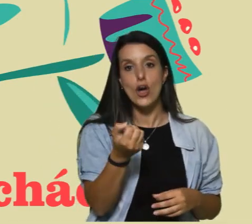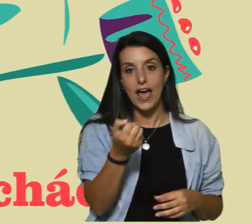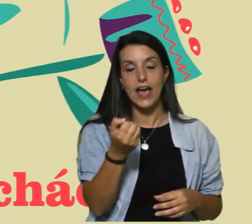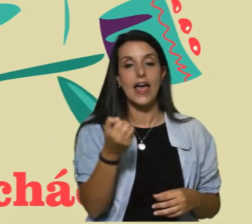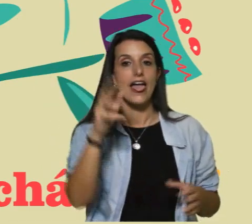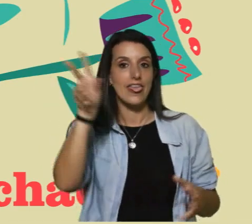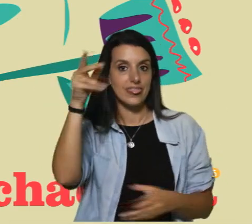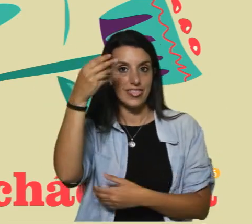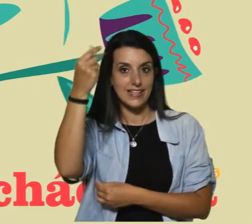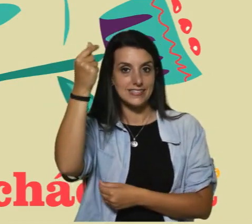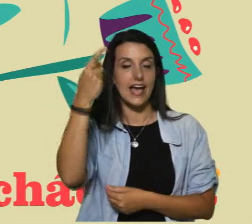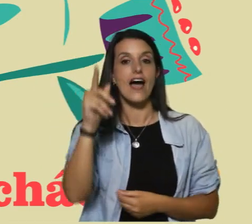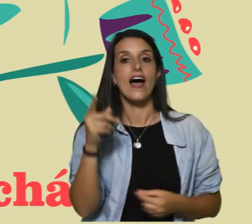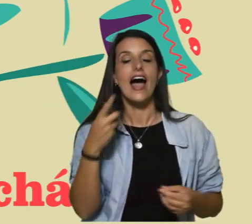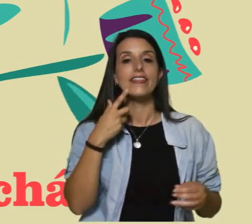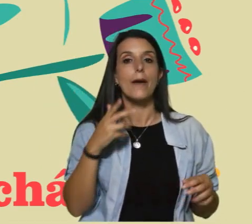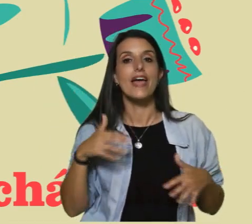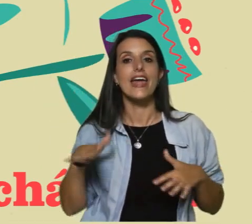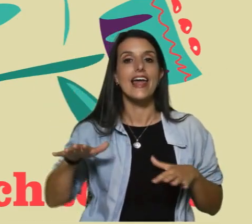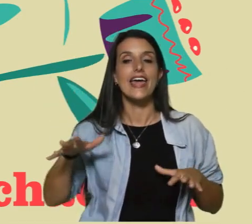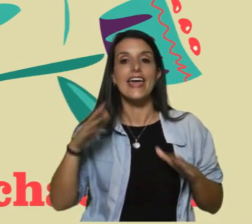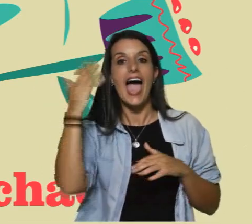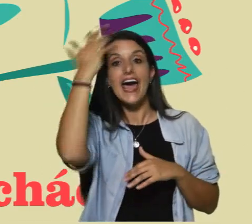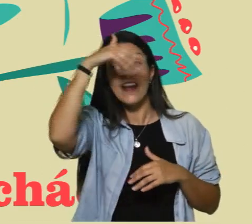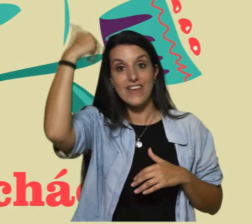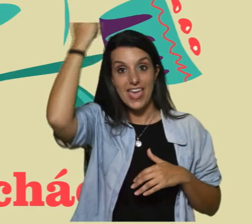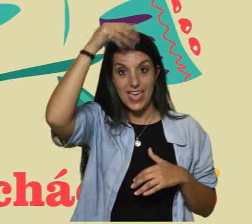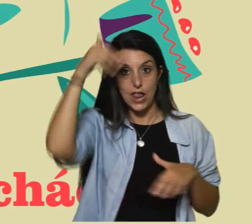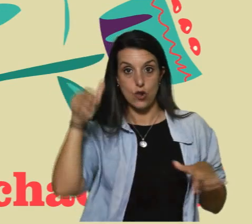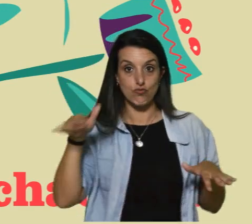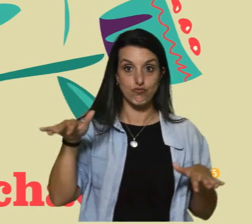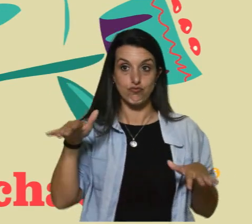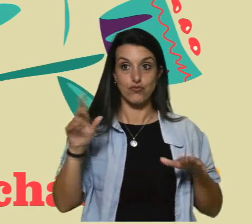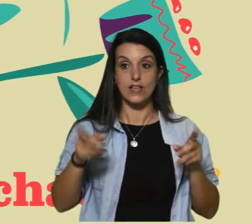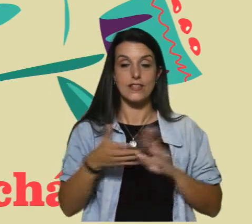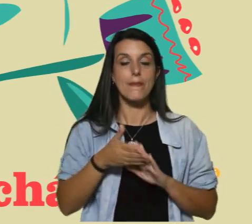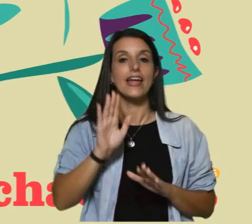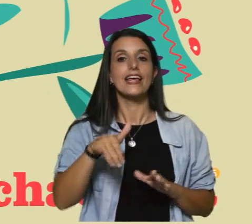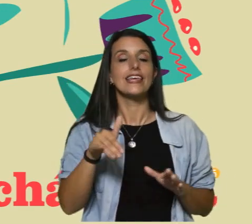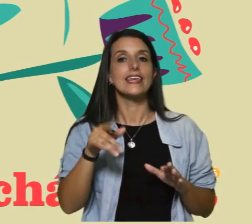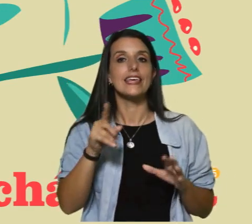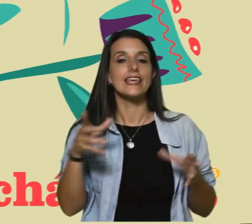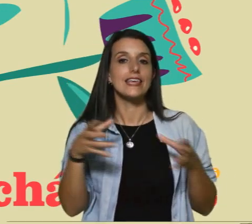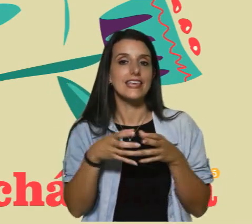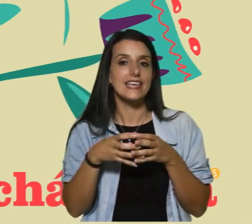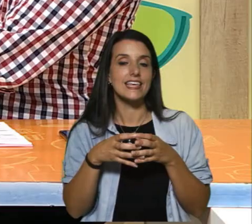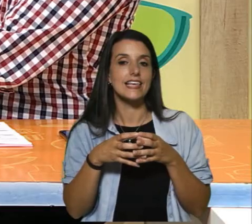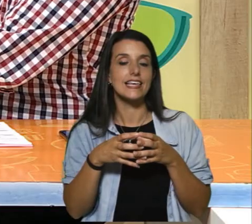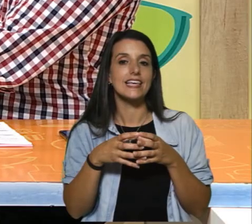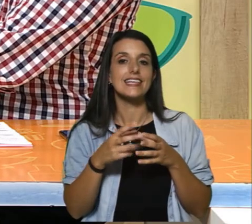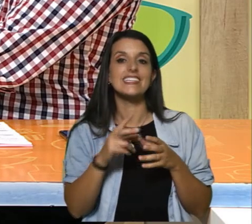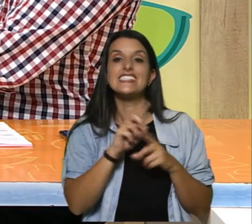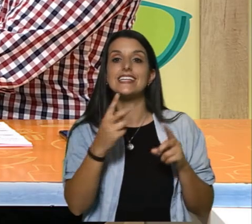la danza mora, danza árabe, también va a haber folclore y tango. Y va a ser bastante acústico porque va a estar